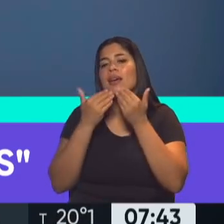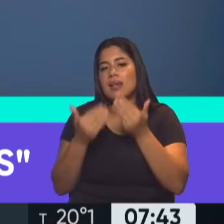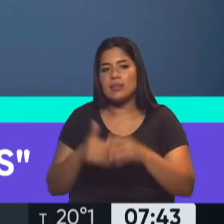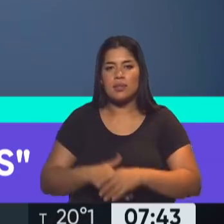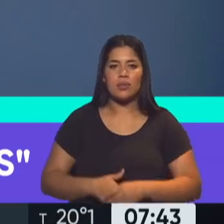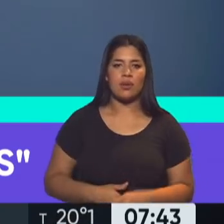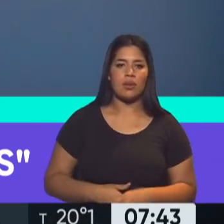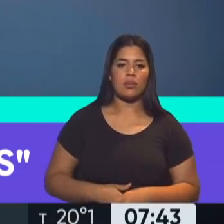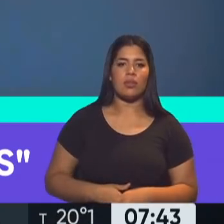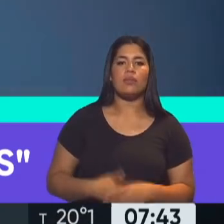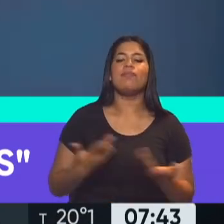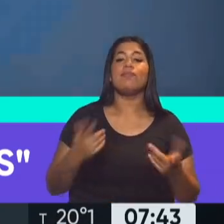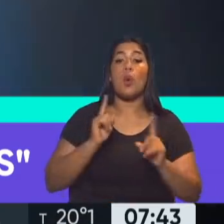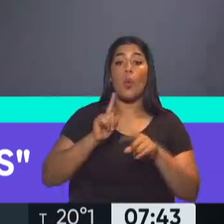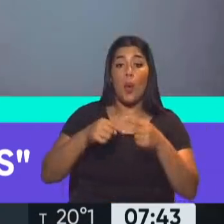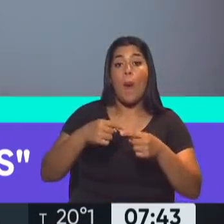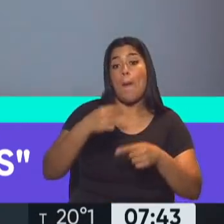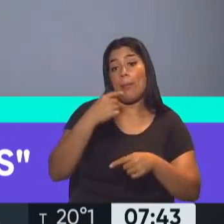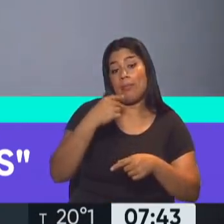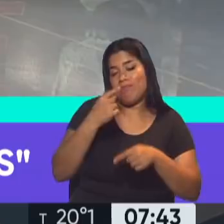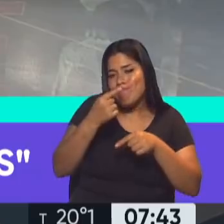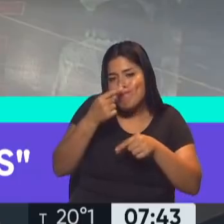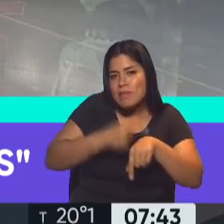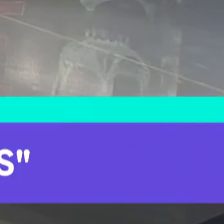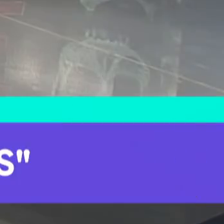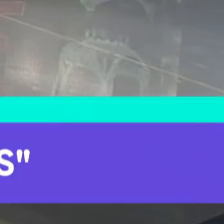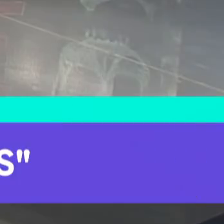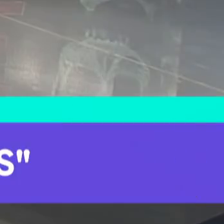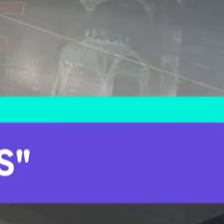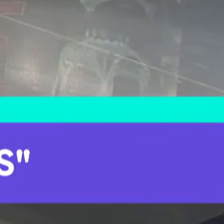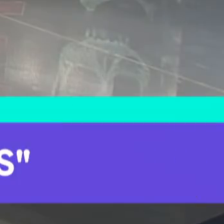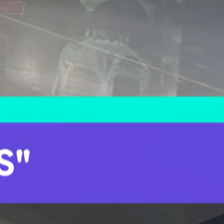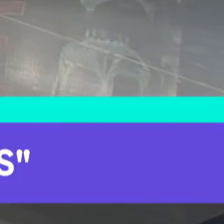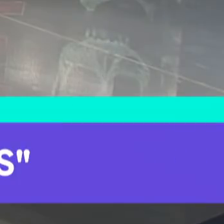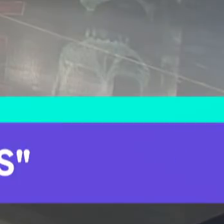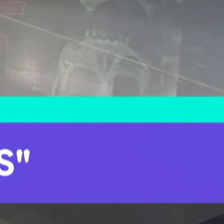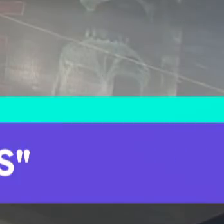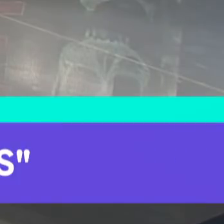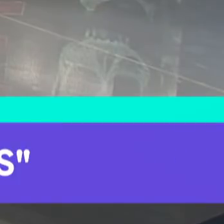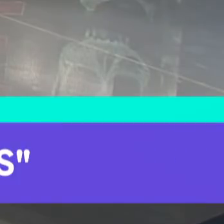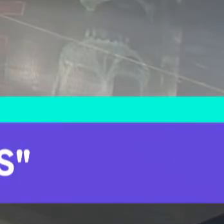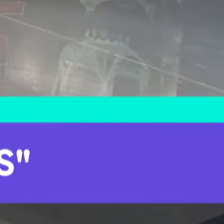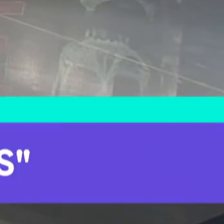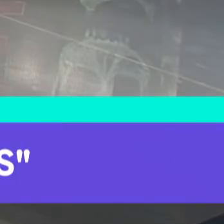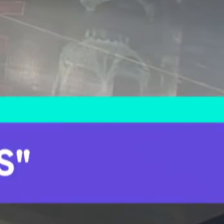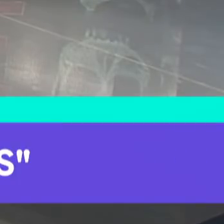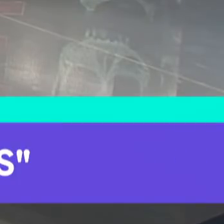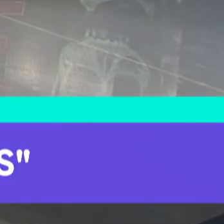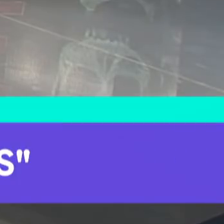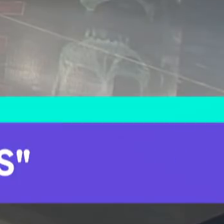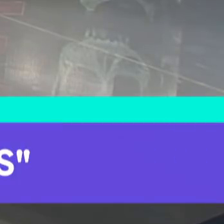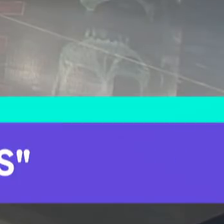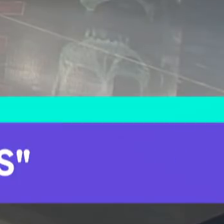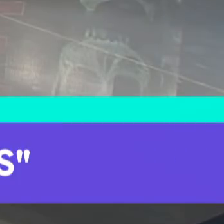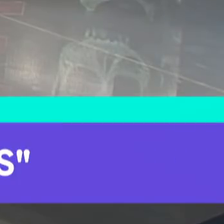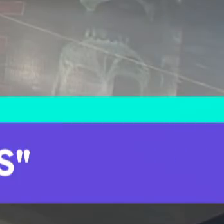telefónica con la televisión pública. Seguimos minuto a minuto lo que ocurre allí en la provincia. Y bueno, saludamos justamente a todos